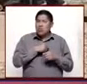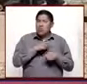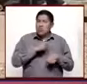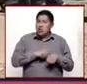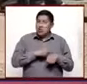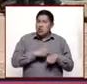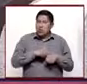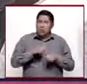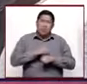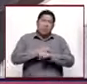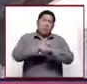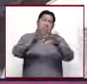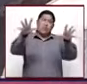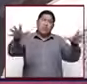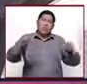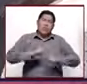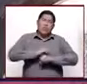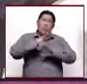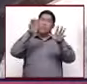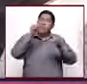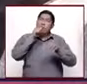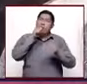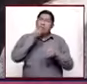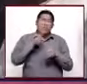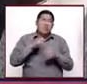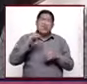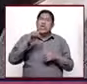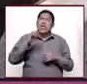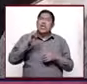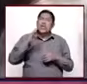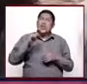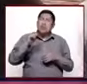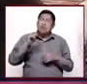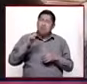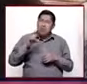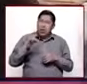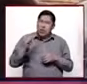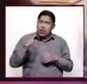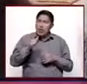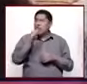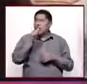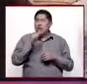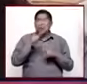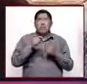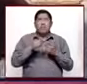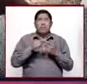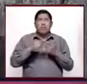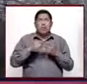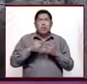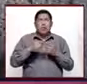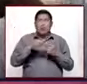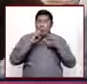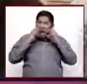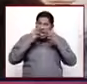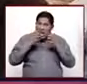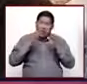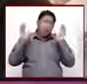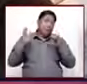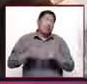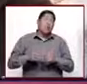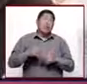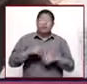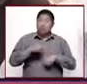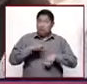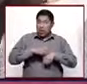de regar. Sembrar cebada, habas, alfas, regar. Dos días hacíamos cola. Ah, ya el árbol era la cola. Se han